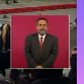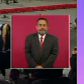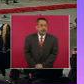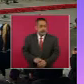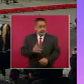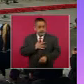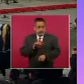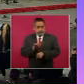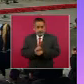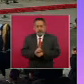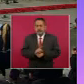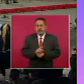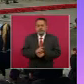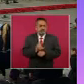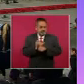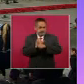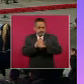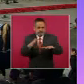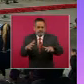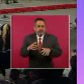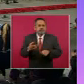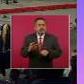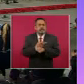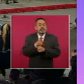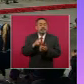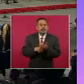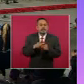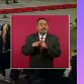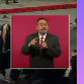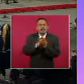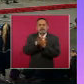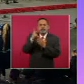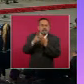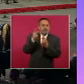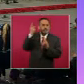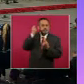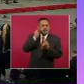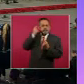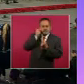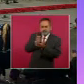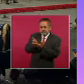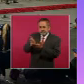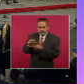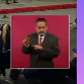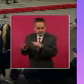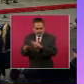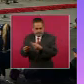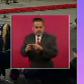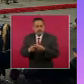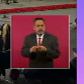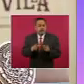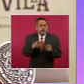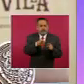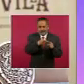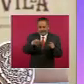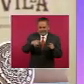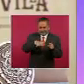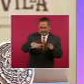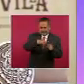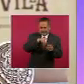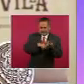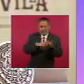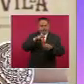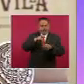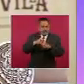Buenos días. Vamos a informar sobre el avance de los programas y pensiones del bienestar en el tramo 2, que es el estado